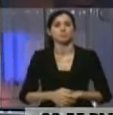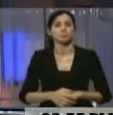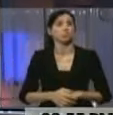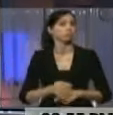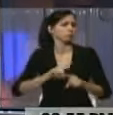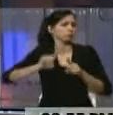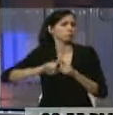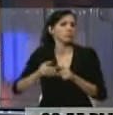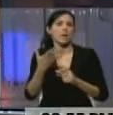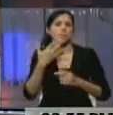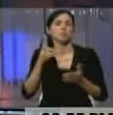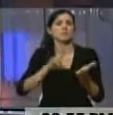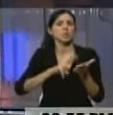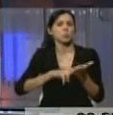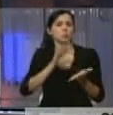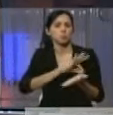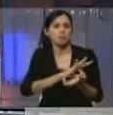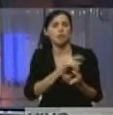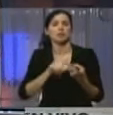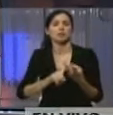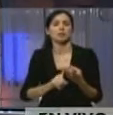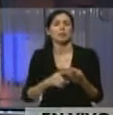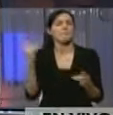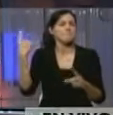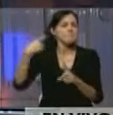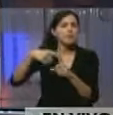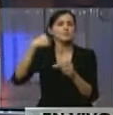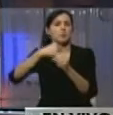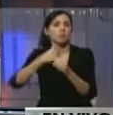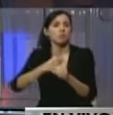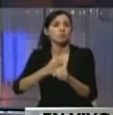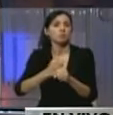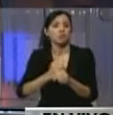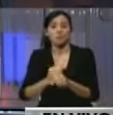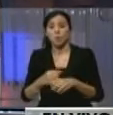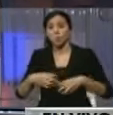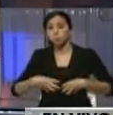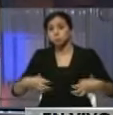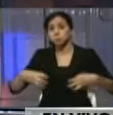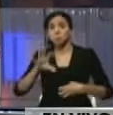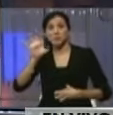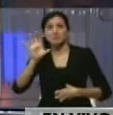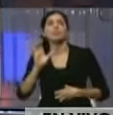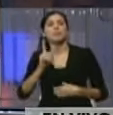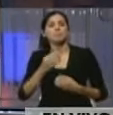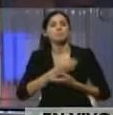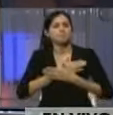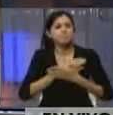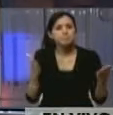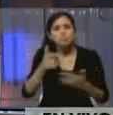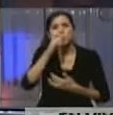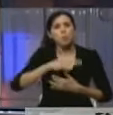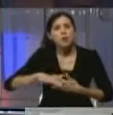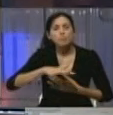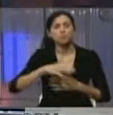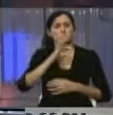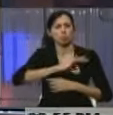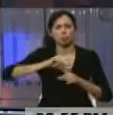estilo, la seguridad social, la generación de empleo. Para eso es la riqueza de un país, para eso es la activación